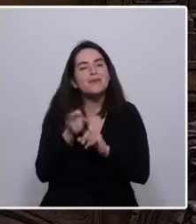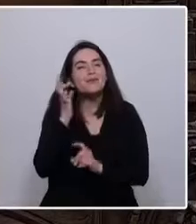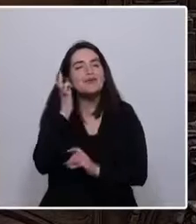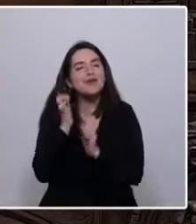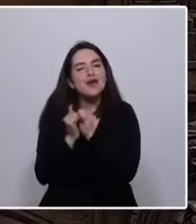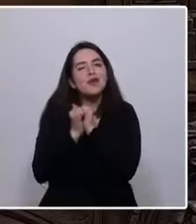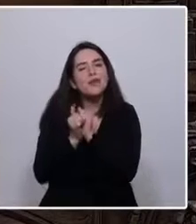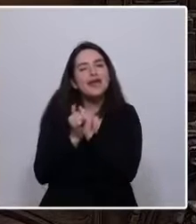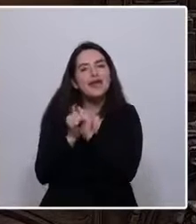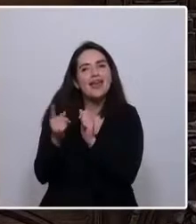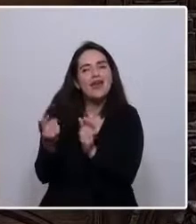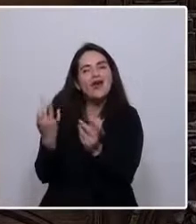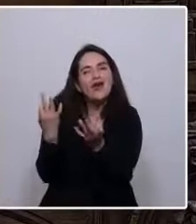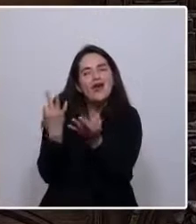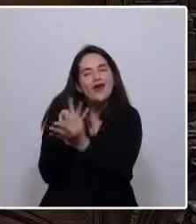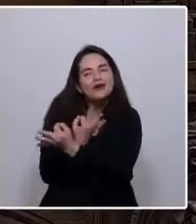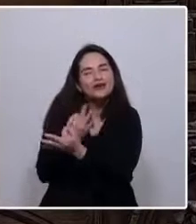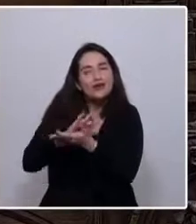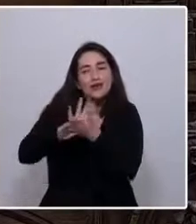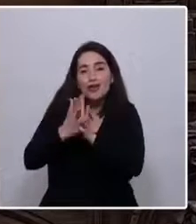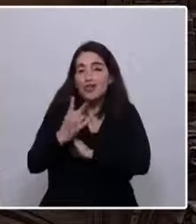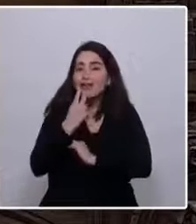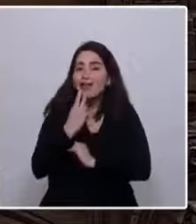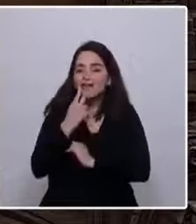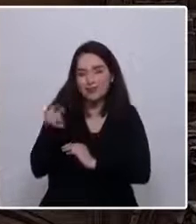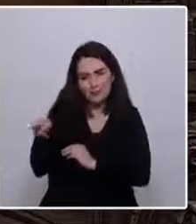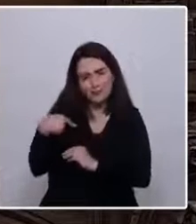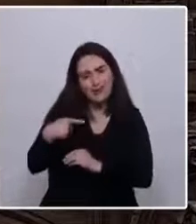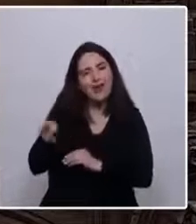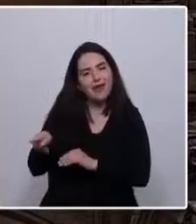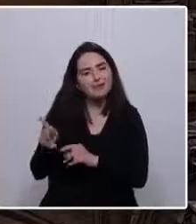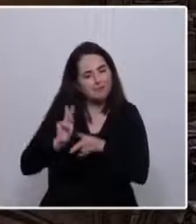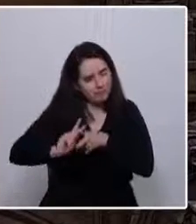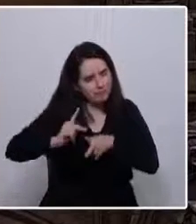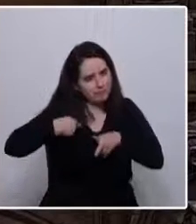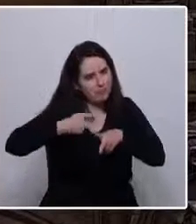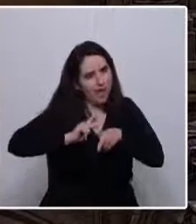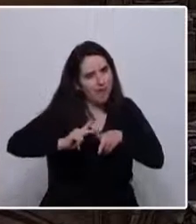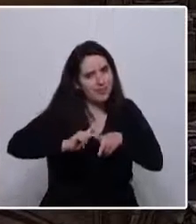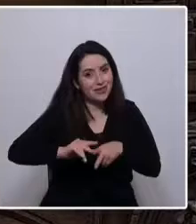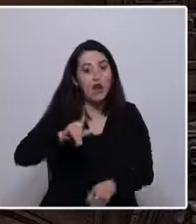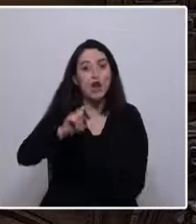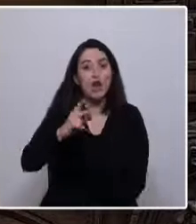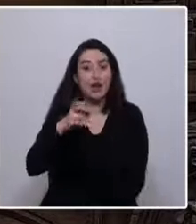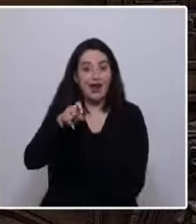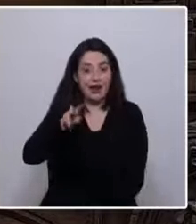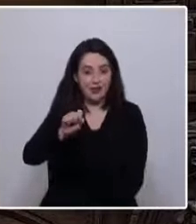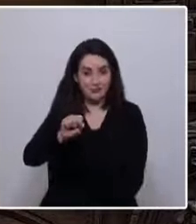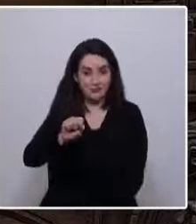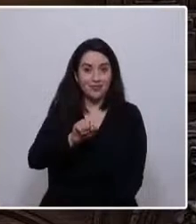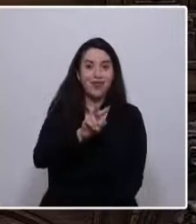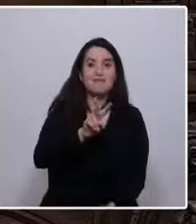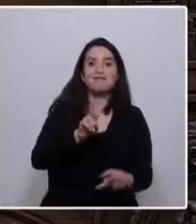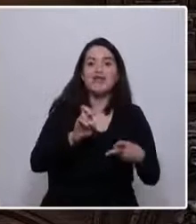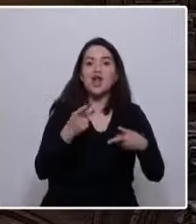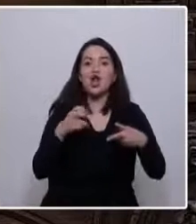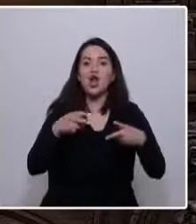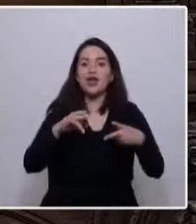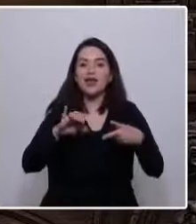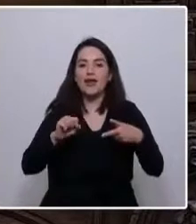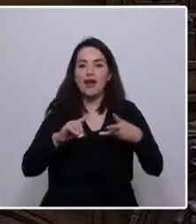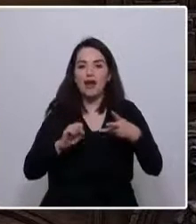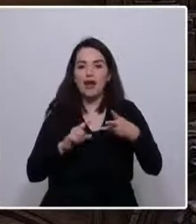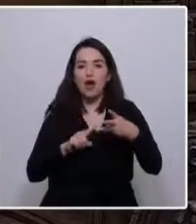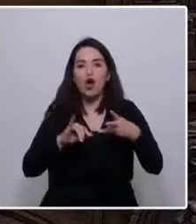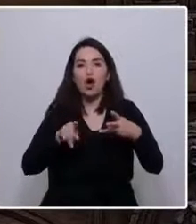consejera de toda la vida porque quiero dejarle a lorena verónica y jose